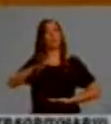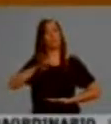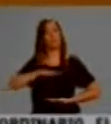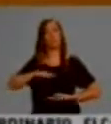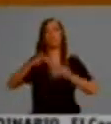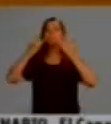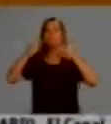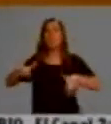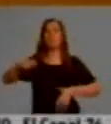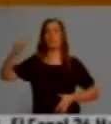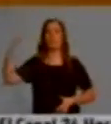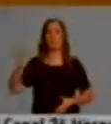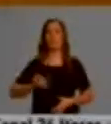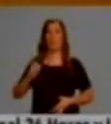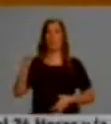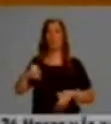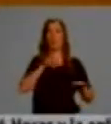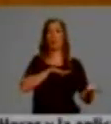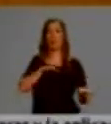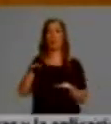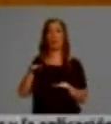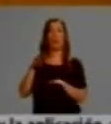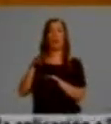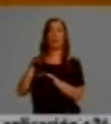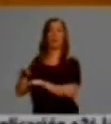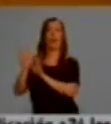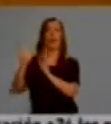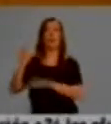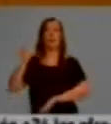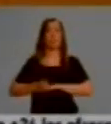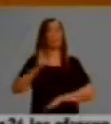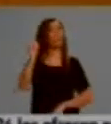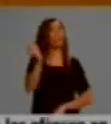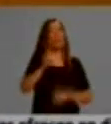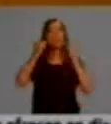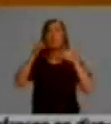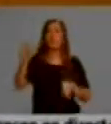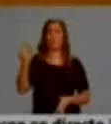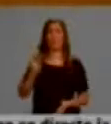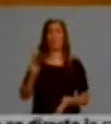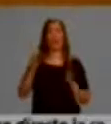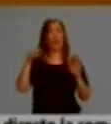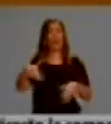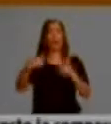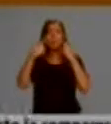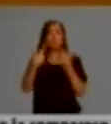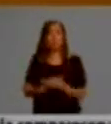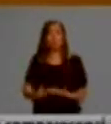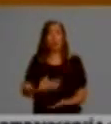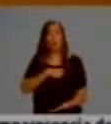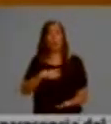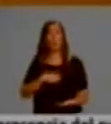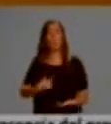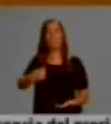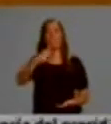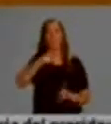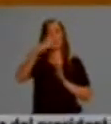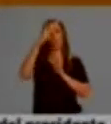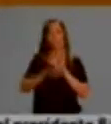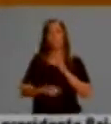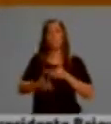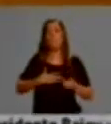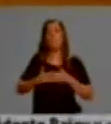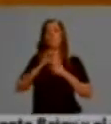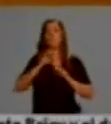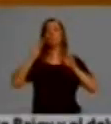ser imparcial, subjetivamente. ¿Cómo podemos hablar de imparcialidad subjetiva, tal como marca la doctrina elaborada